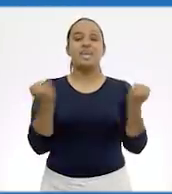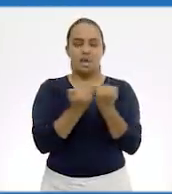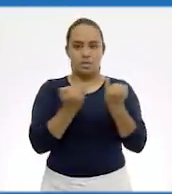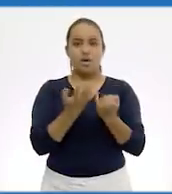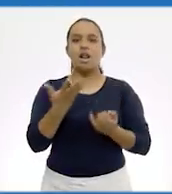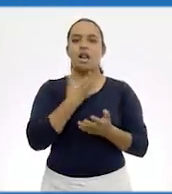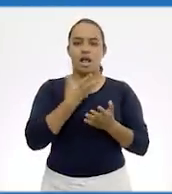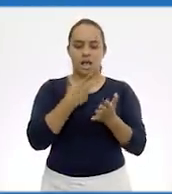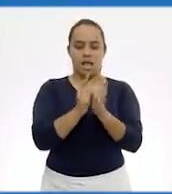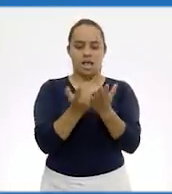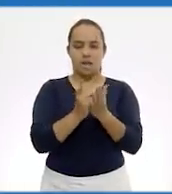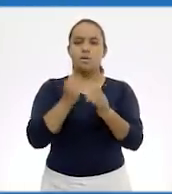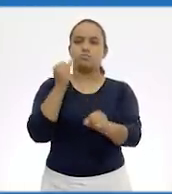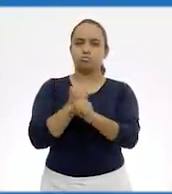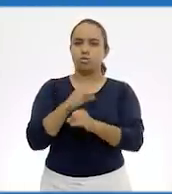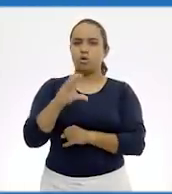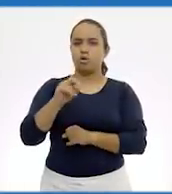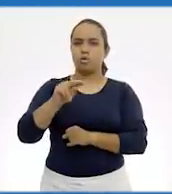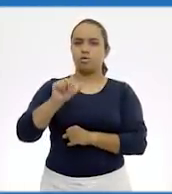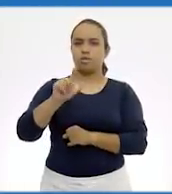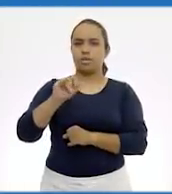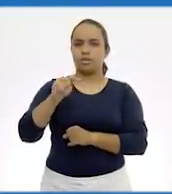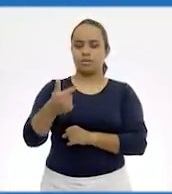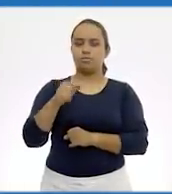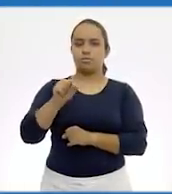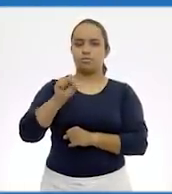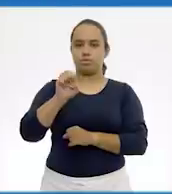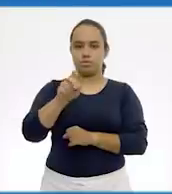También puedes encontrar los libros de texto en la página